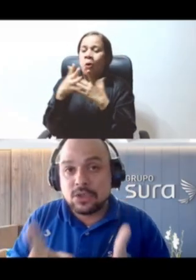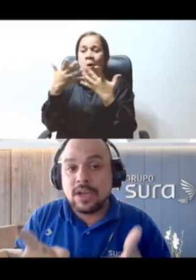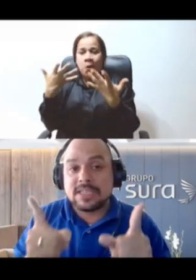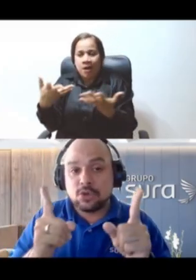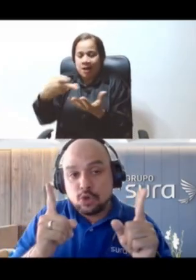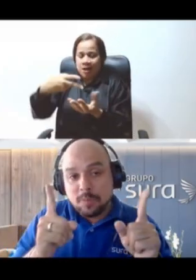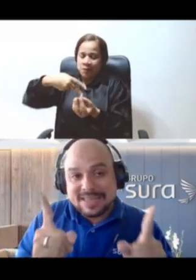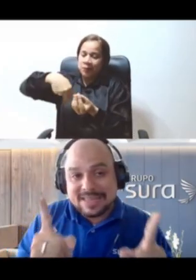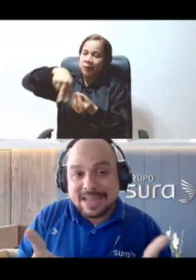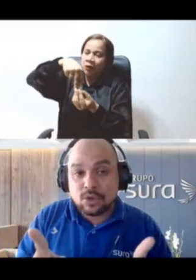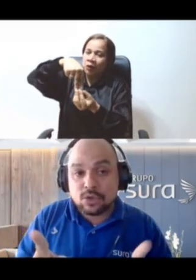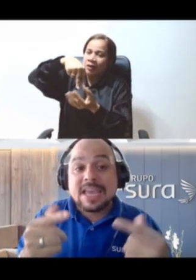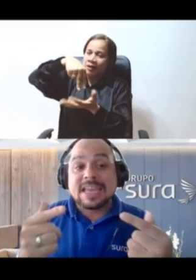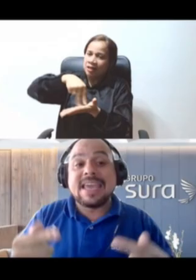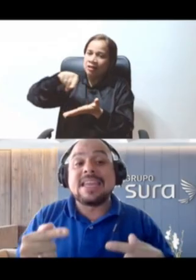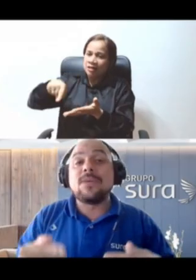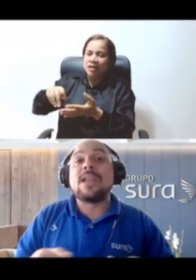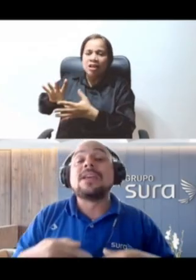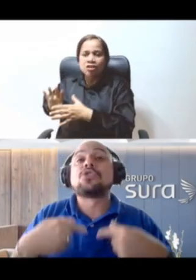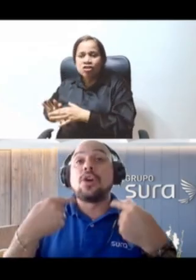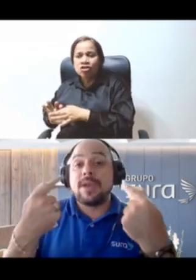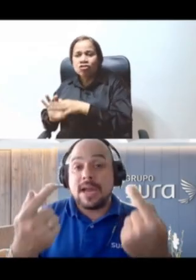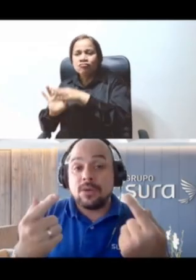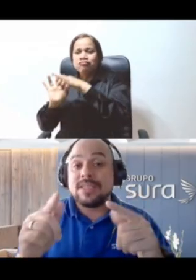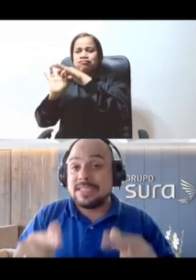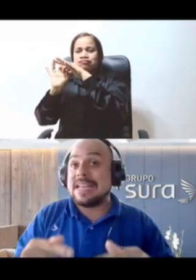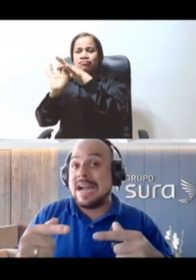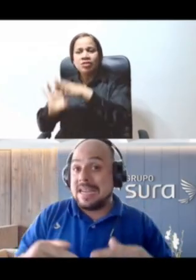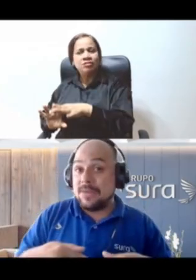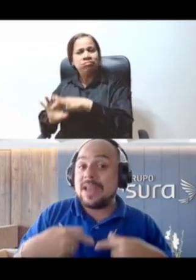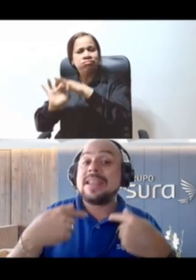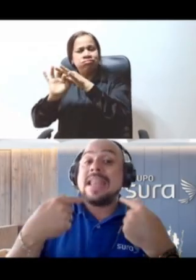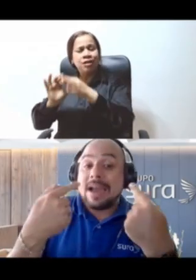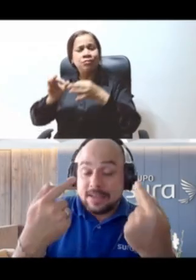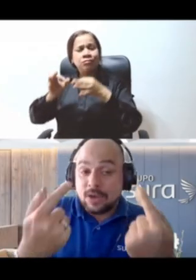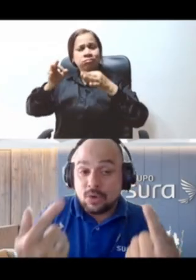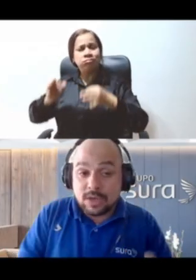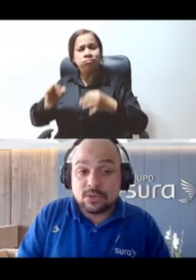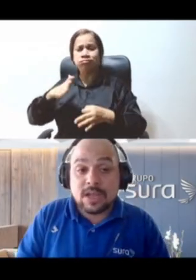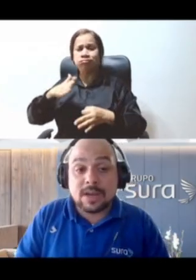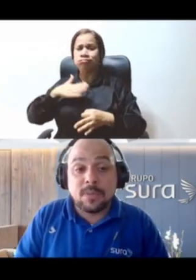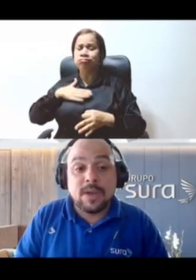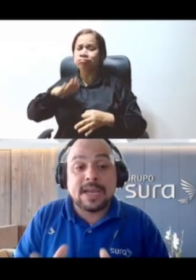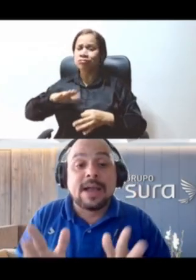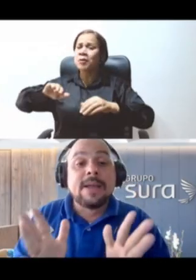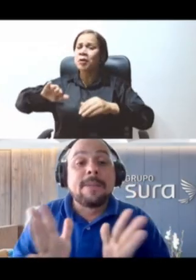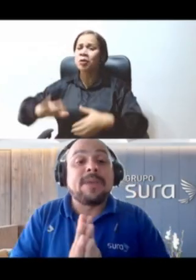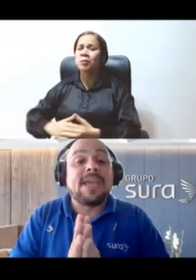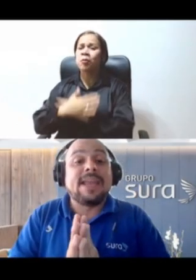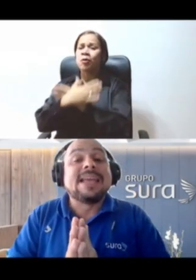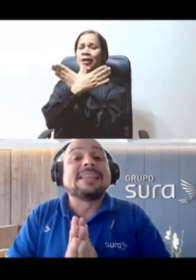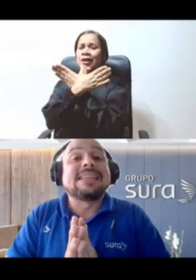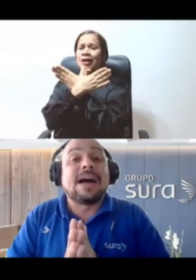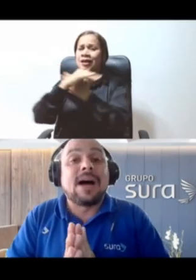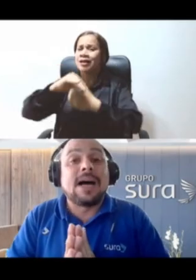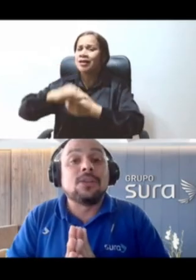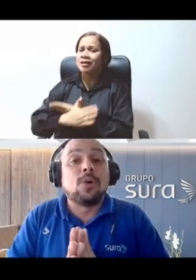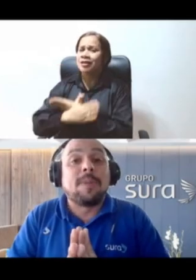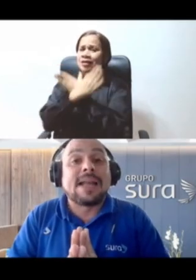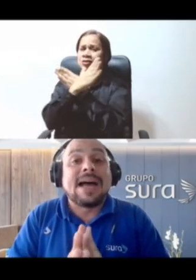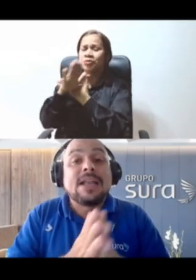esas declaraciones, esos mandatos que a nivel soberano, es decir, a nivel del Congreso de la República,